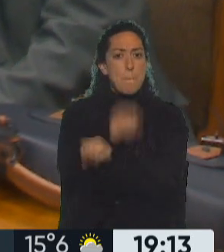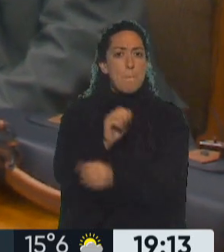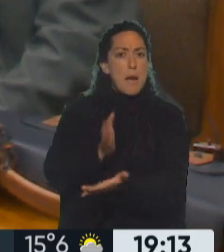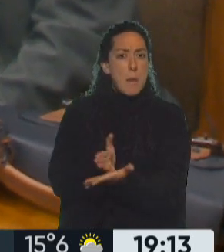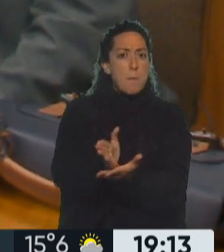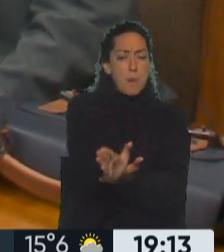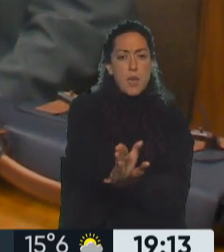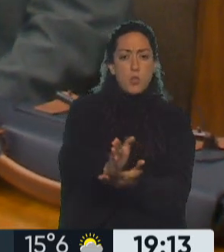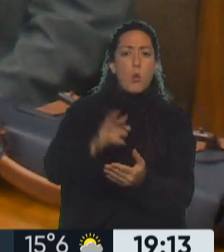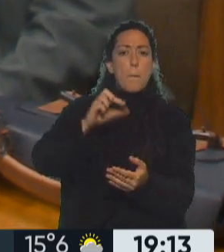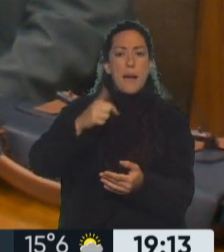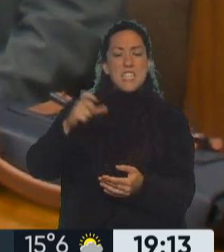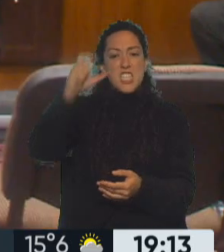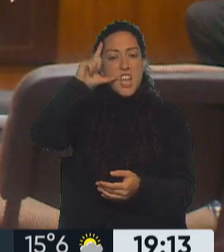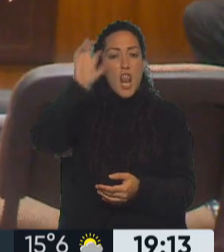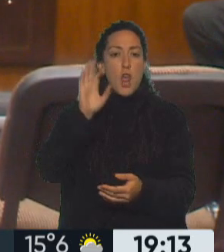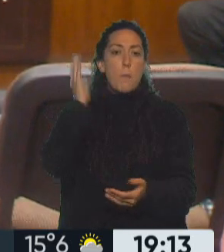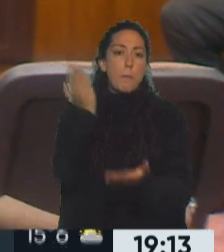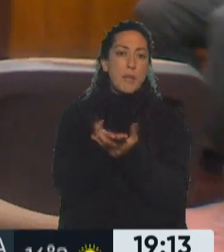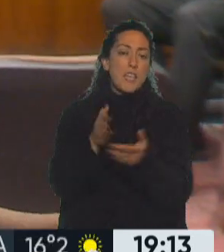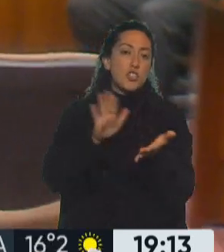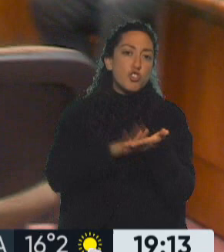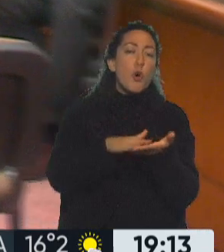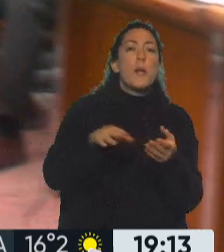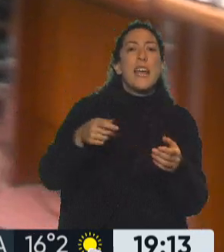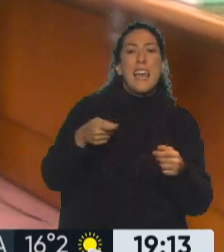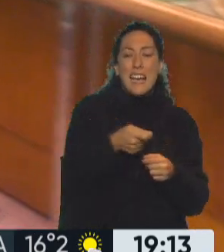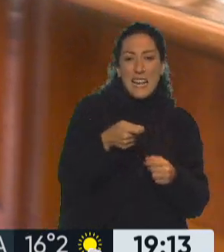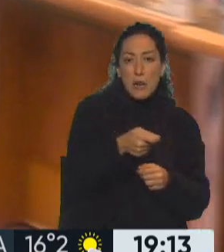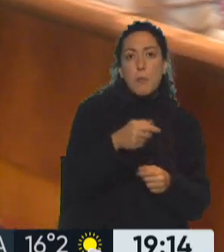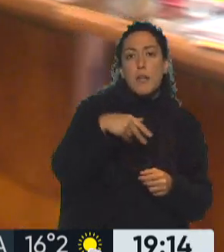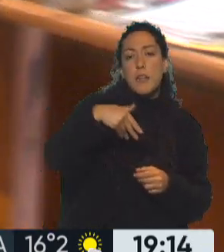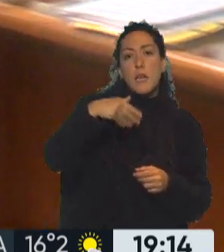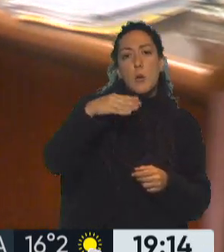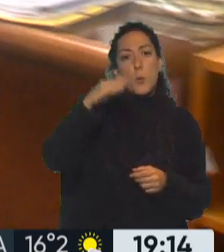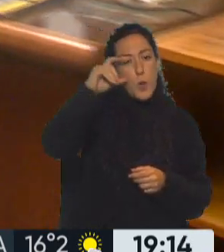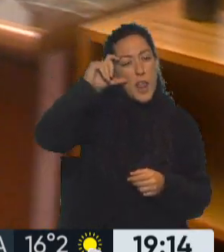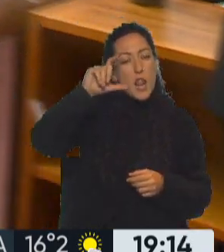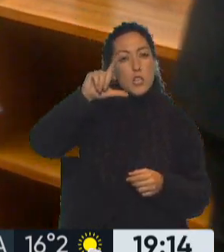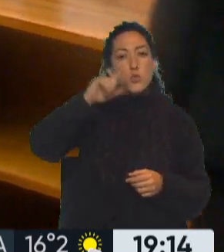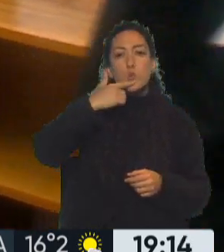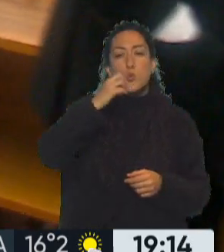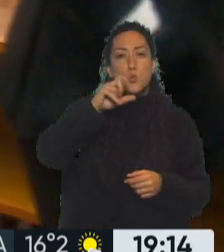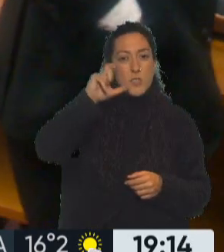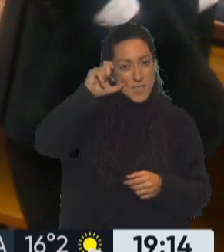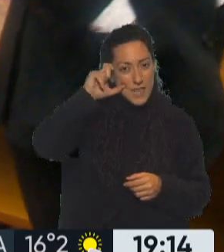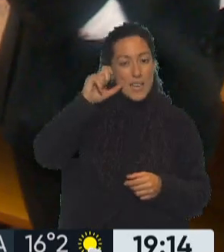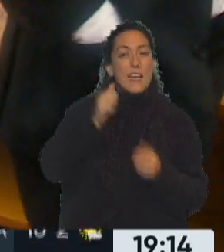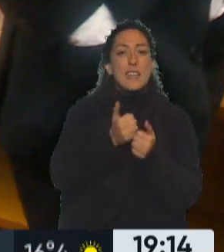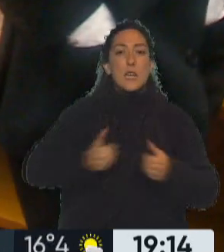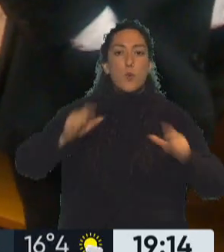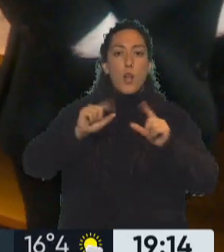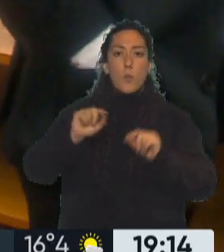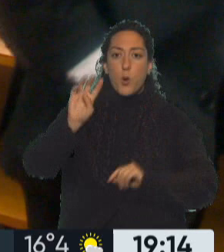los fiscales del juicio oral por el crimen de María Marta García belzunce pidieron al tribunal oral en lo criminal 4 de San Isidro que